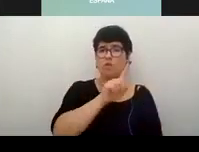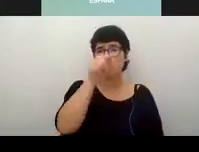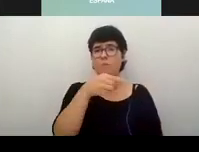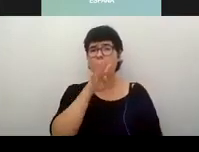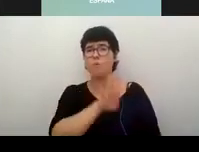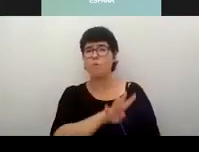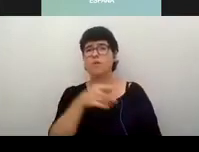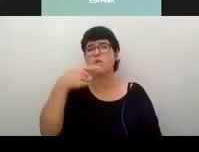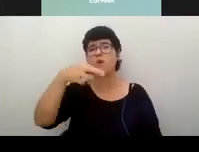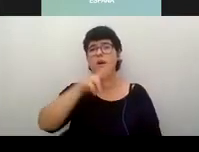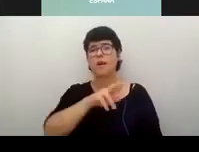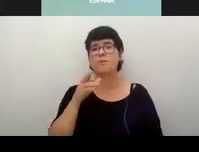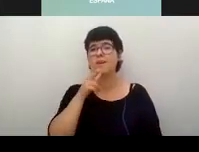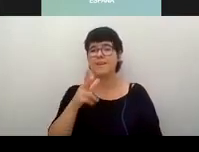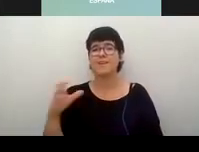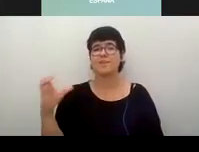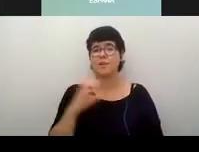antes del ejercicio. Esto va